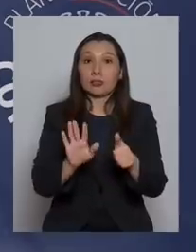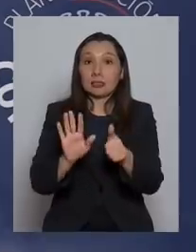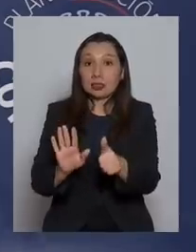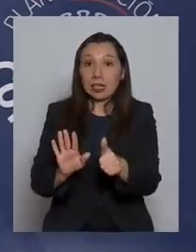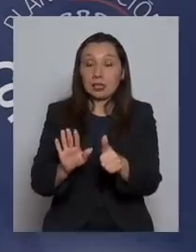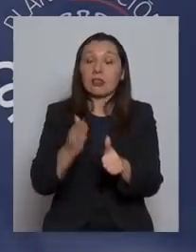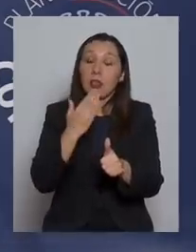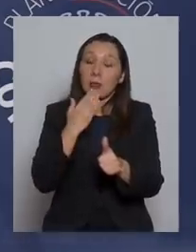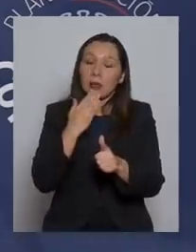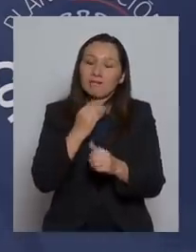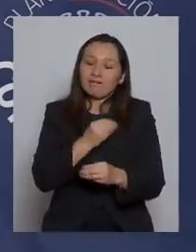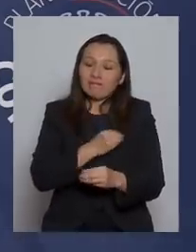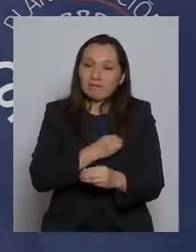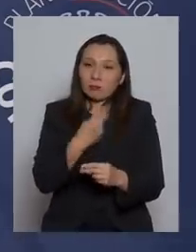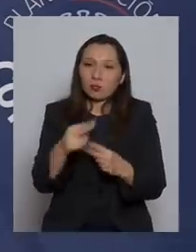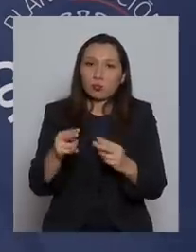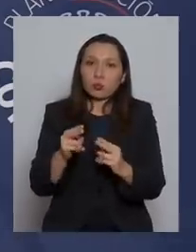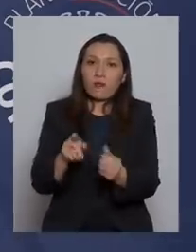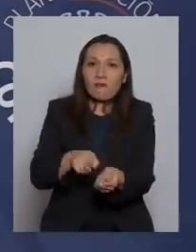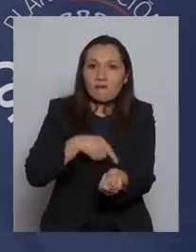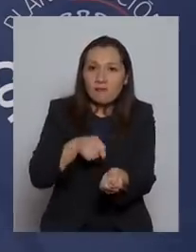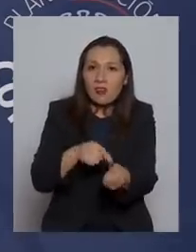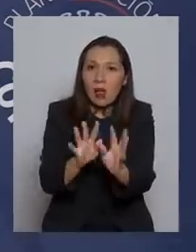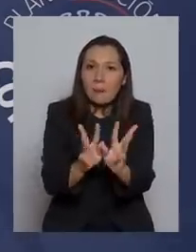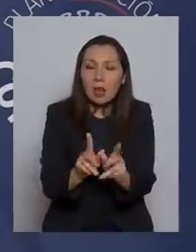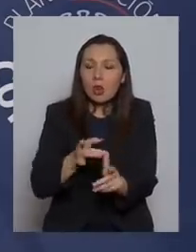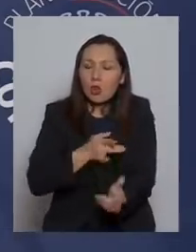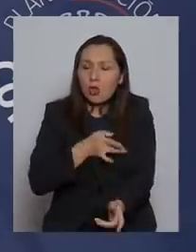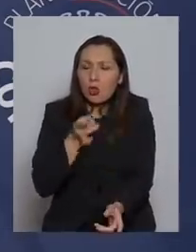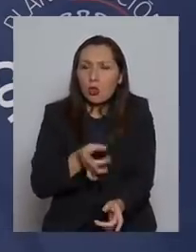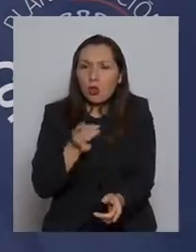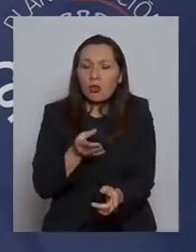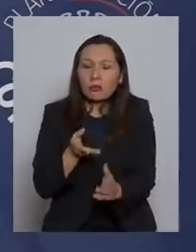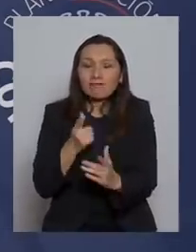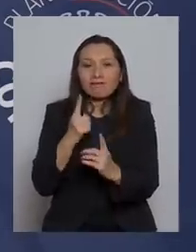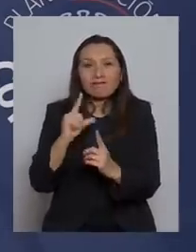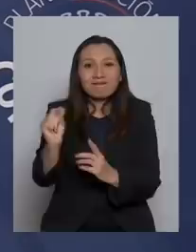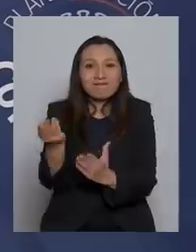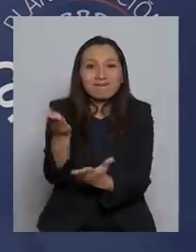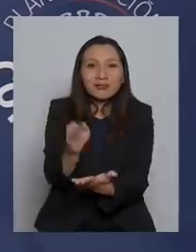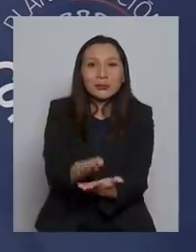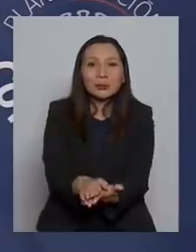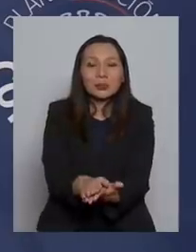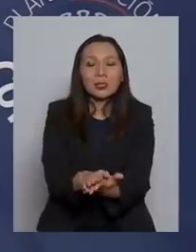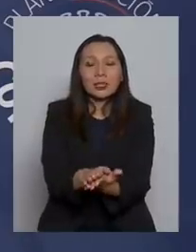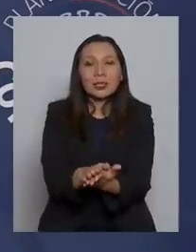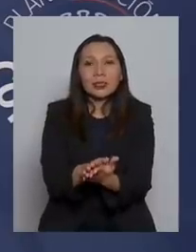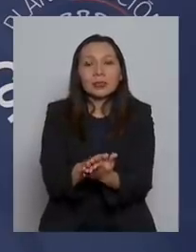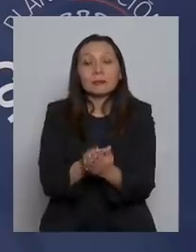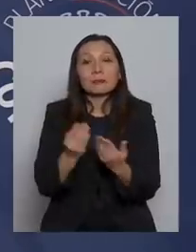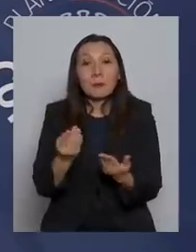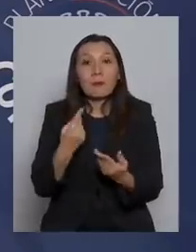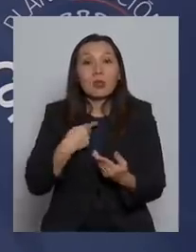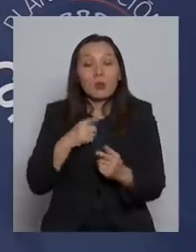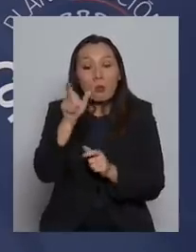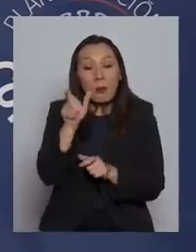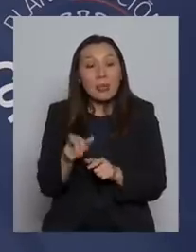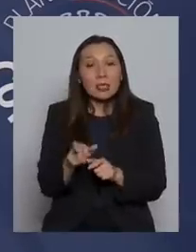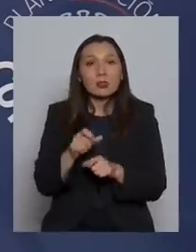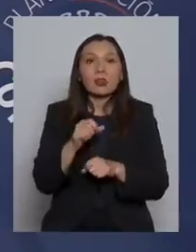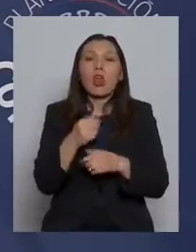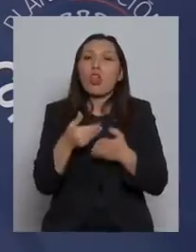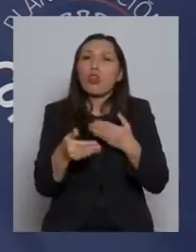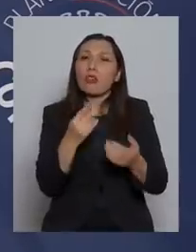y acompañamos a su familia en el dolor, que significa que hayan partido, nos hayan dejado, son una persona